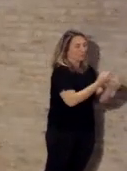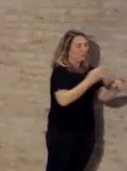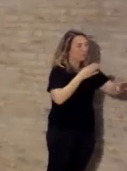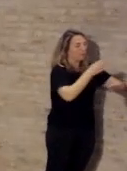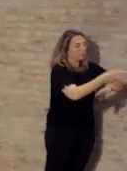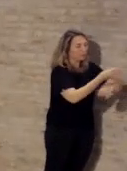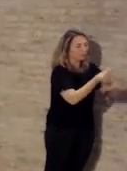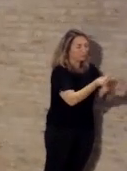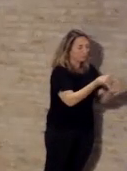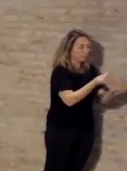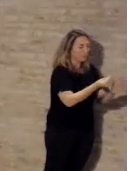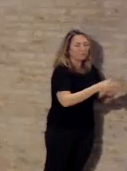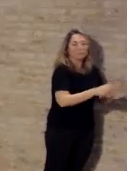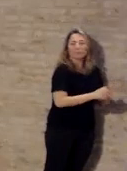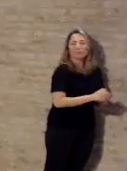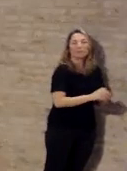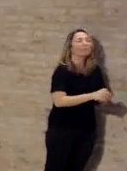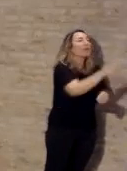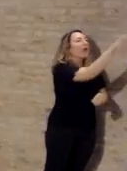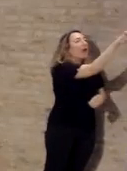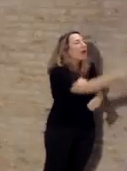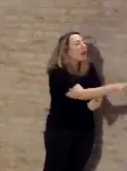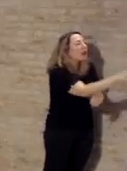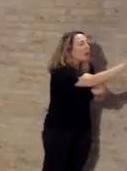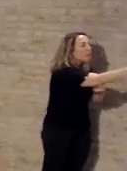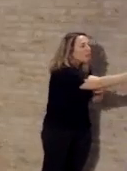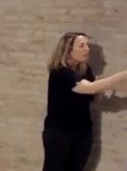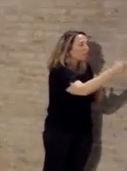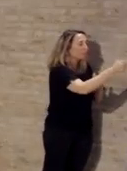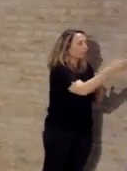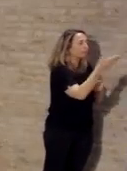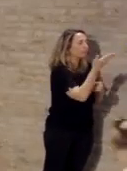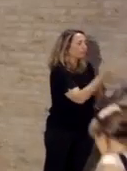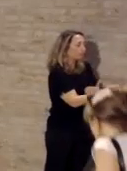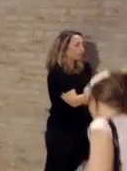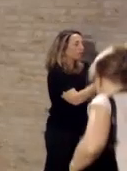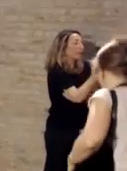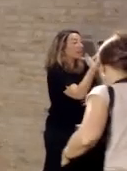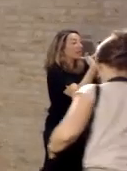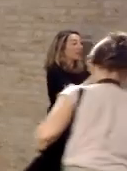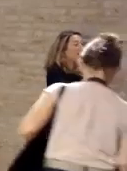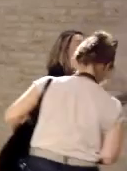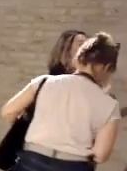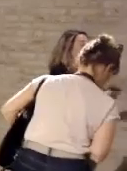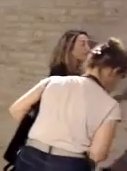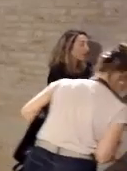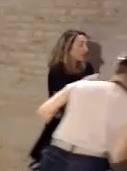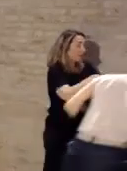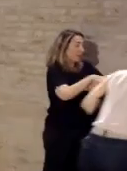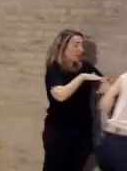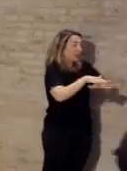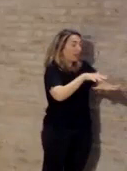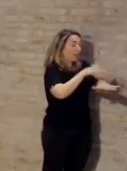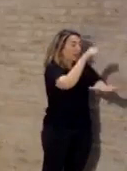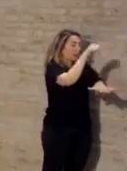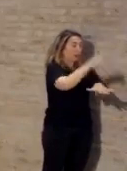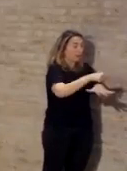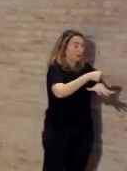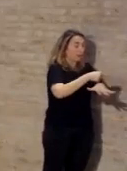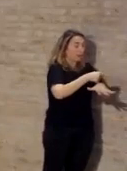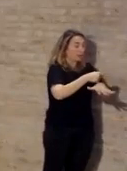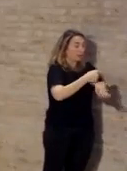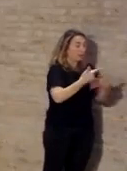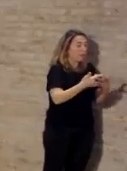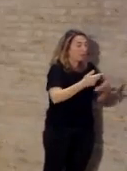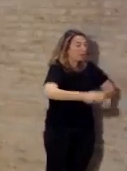me van a tomar la denuncia después tenemos que ver que quien nos atiendan comprendan la situación